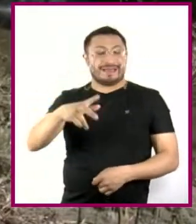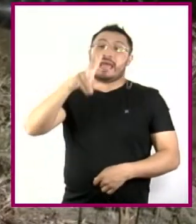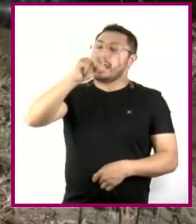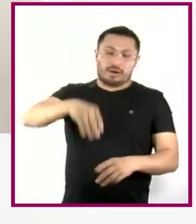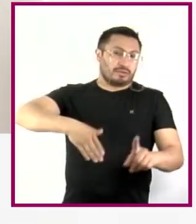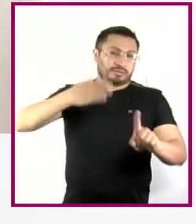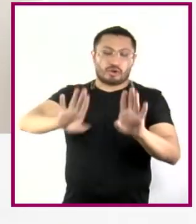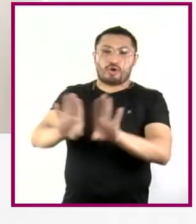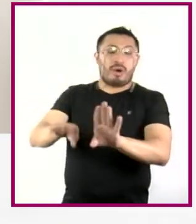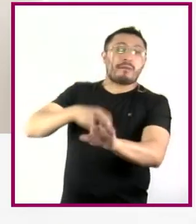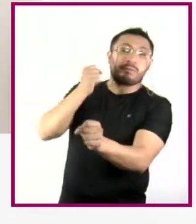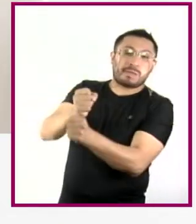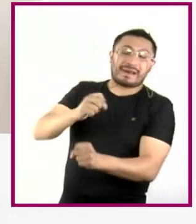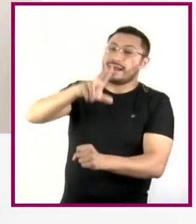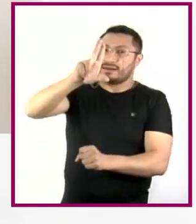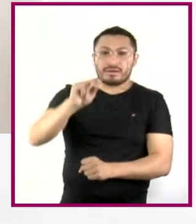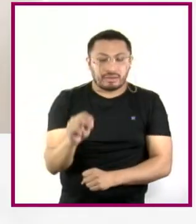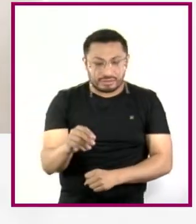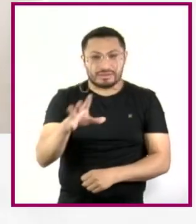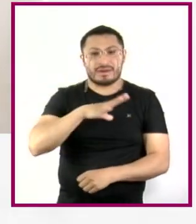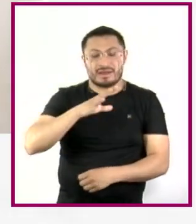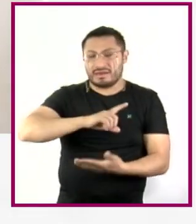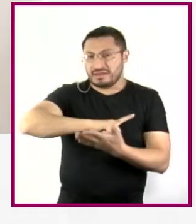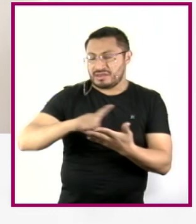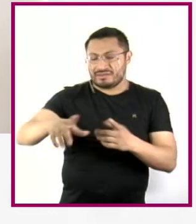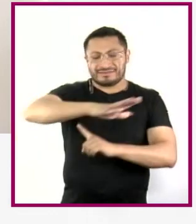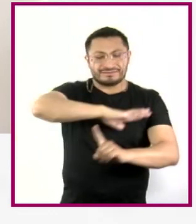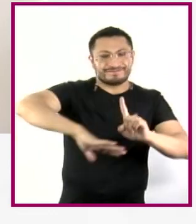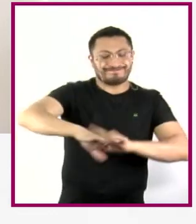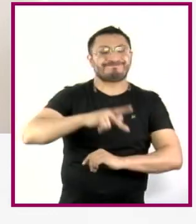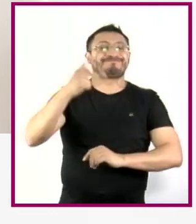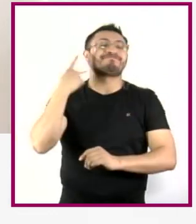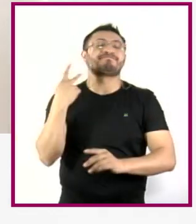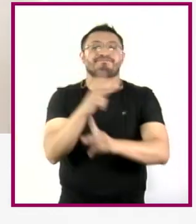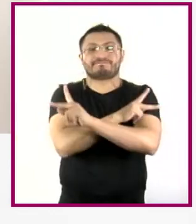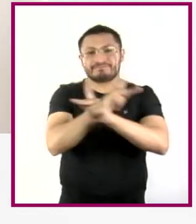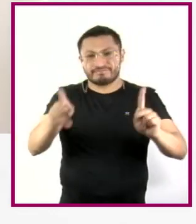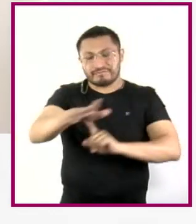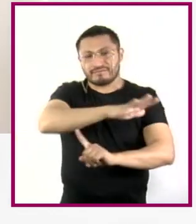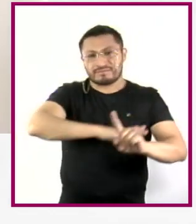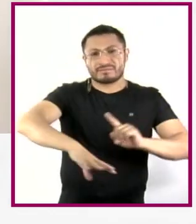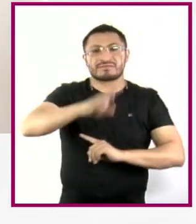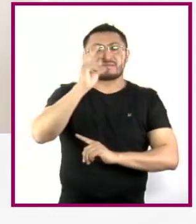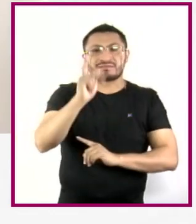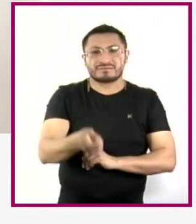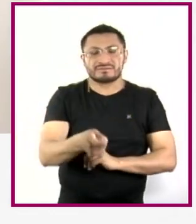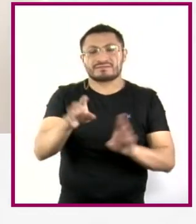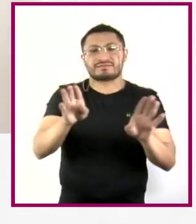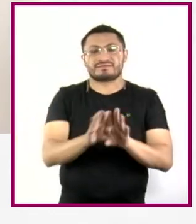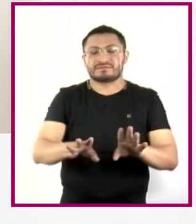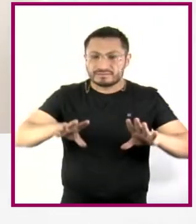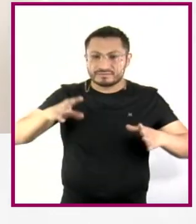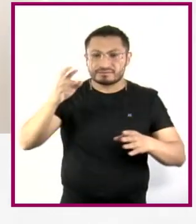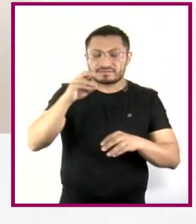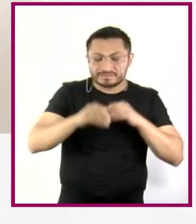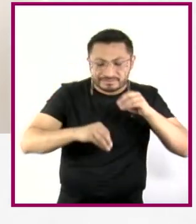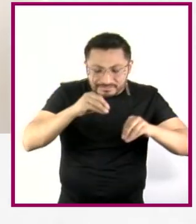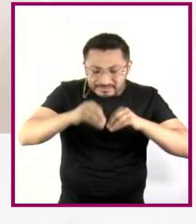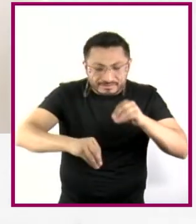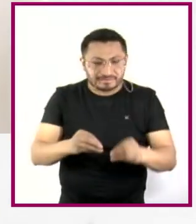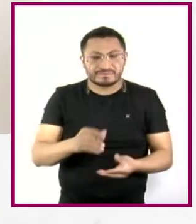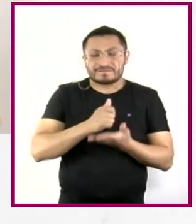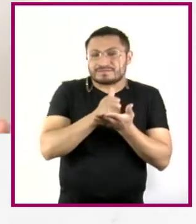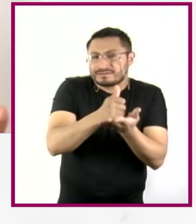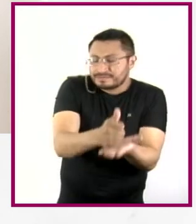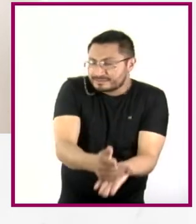gran principio del derecho ambiental y de las políticas públicas ambientales, que es el principio de la reparación del daño ambiental. Desde